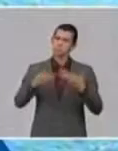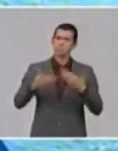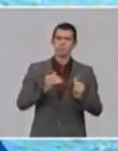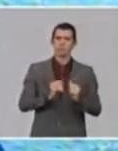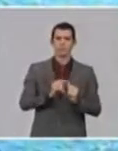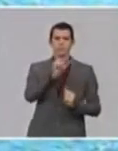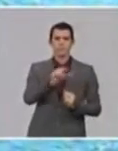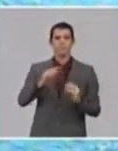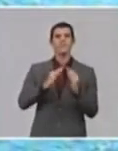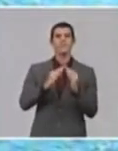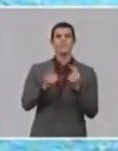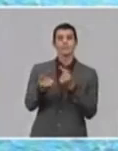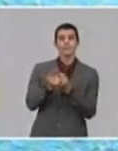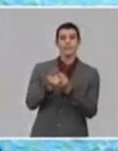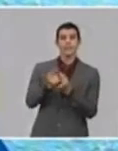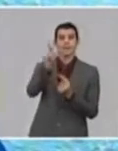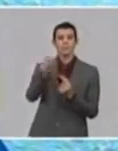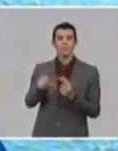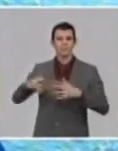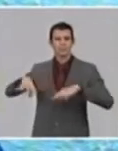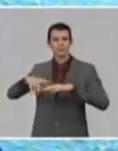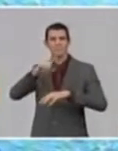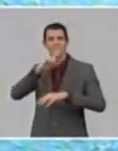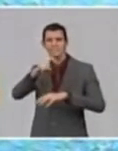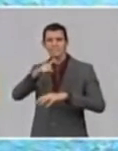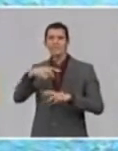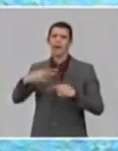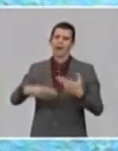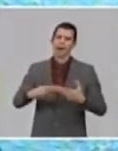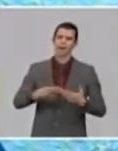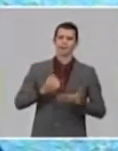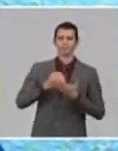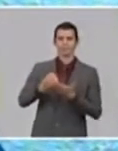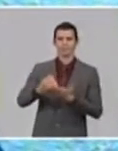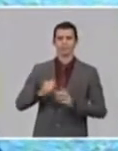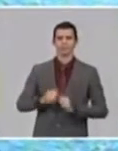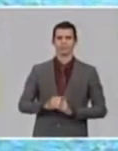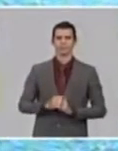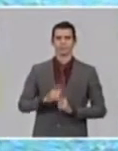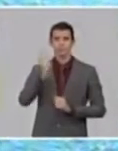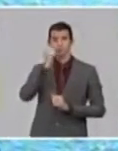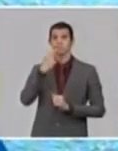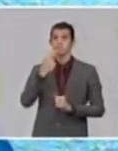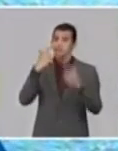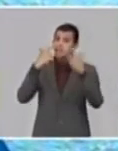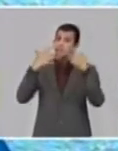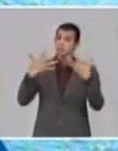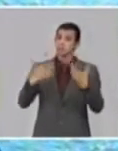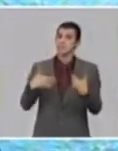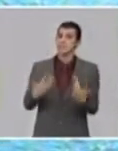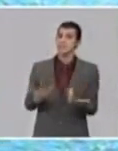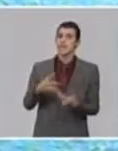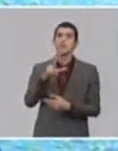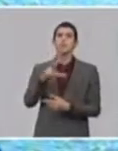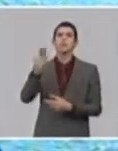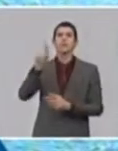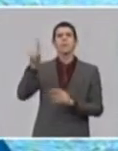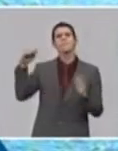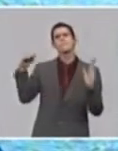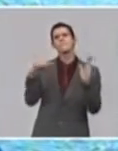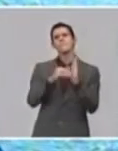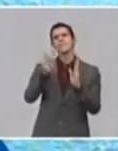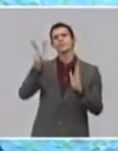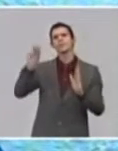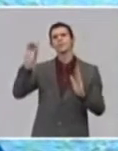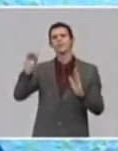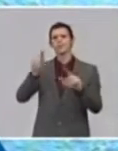la importancia que tiene la colocación de más de 1.200 pegatinas de aquellas personas que regresaron de otros países y que son